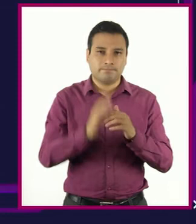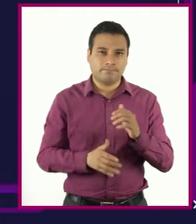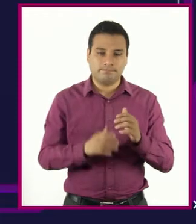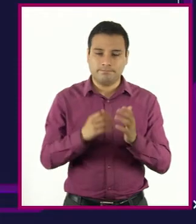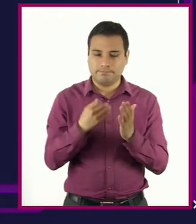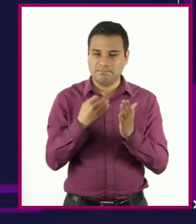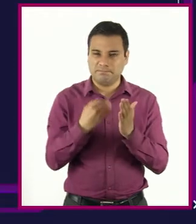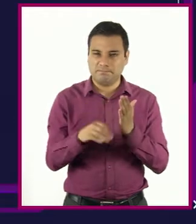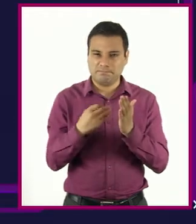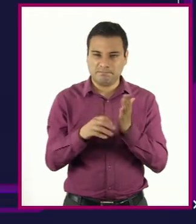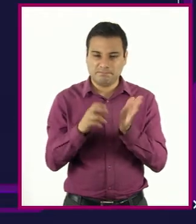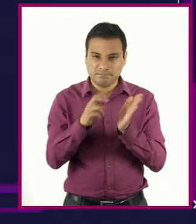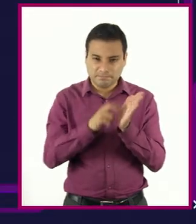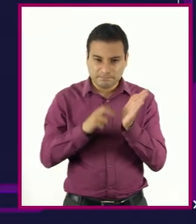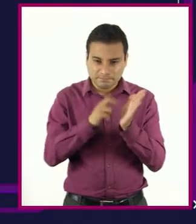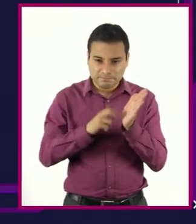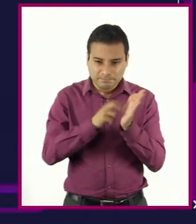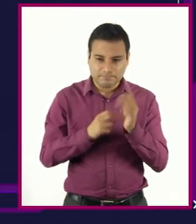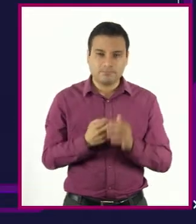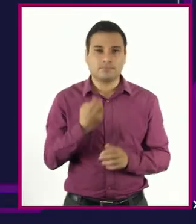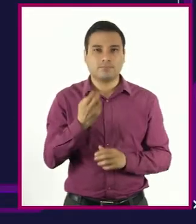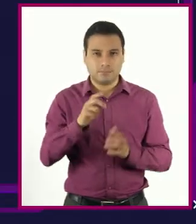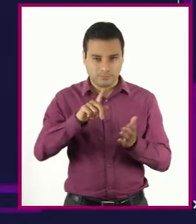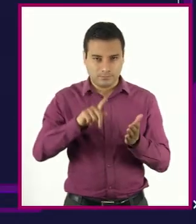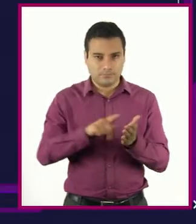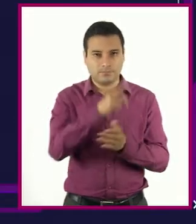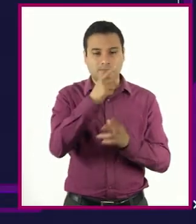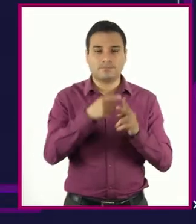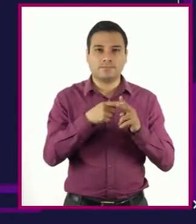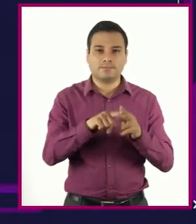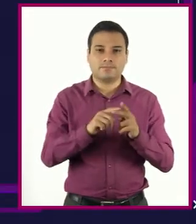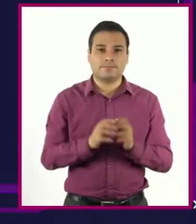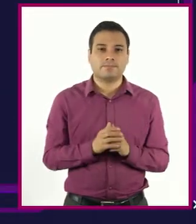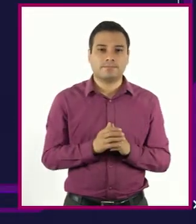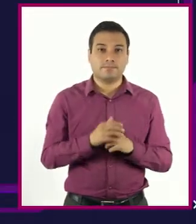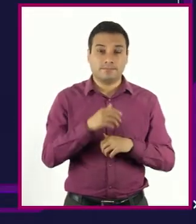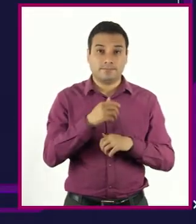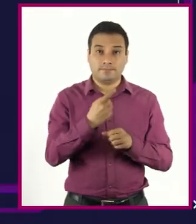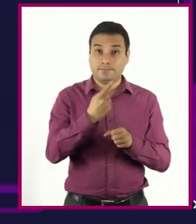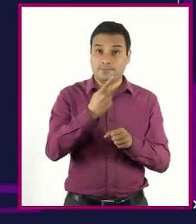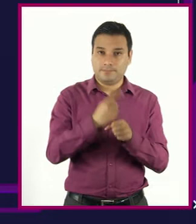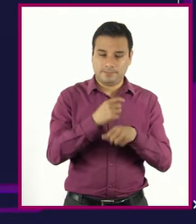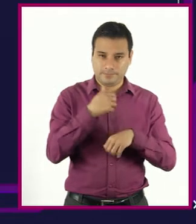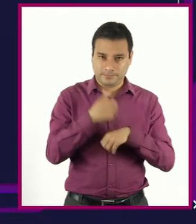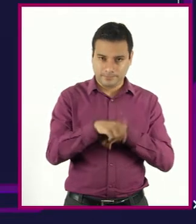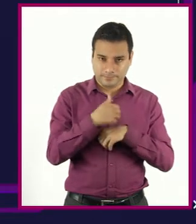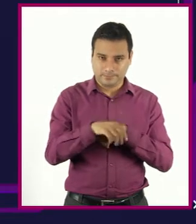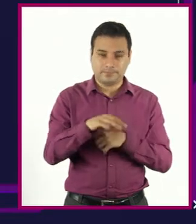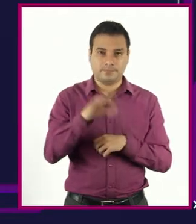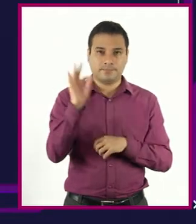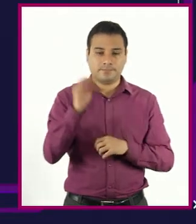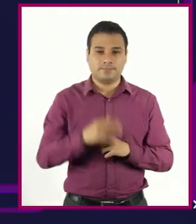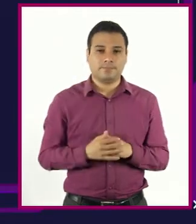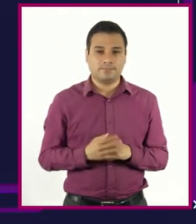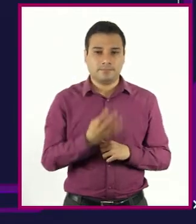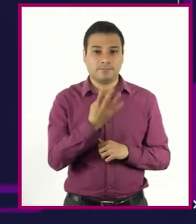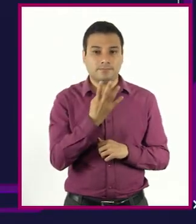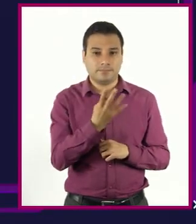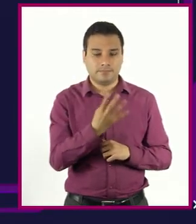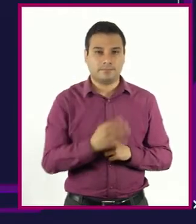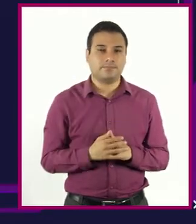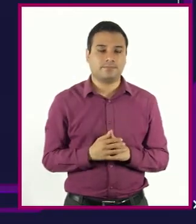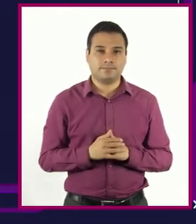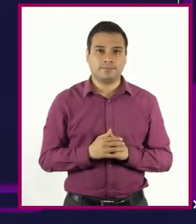Por esta razón, se vuelve a iniciar seleccionando el primer valor. En esta ocasión es 4 y